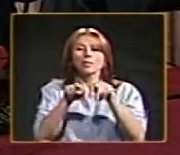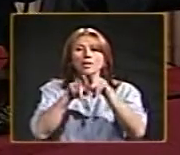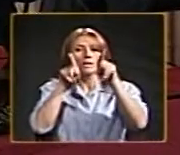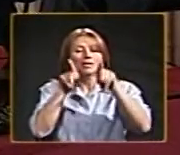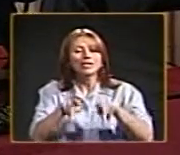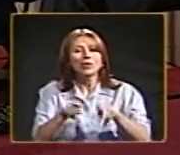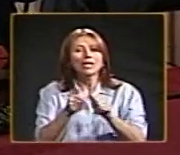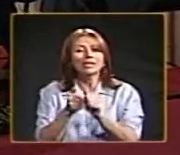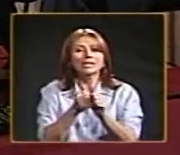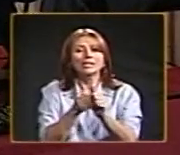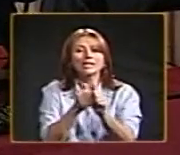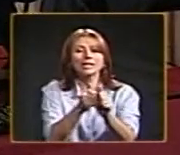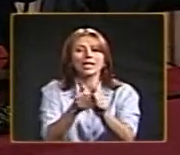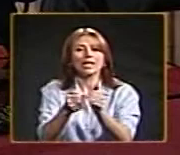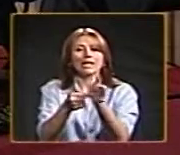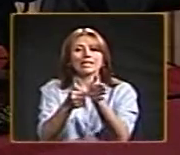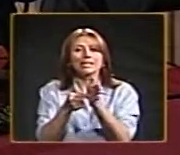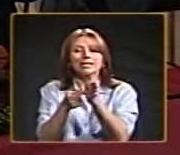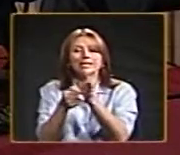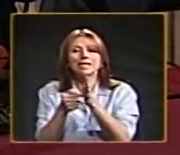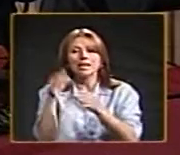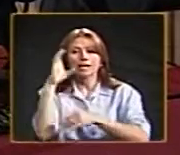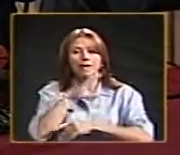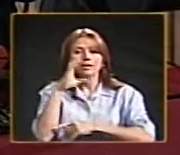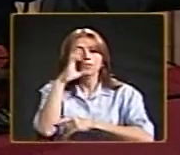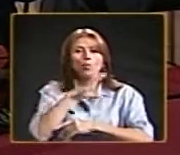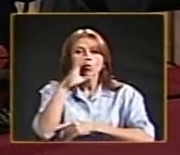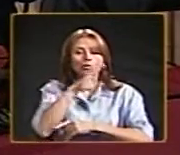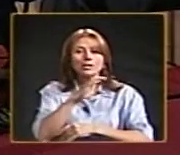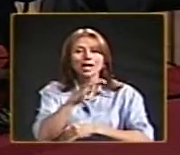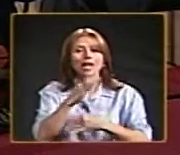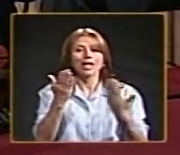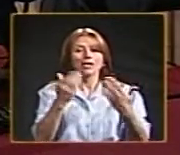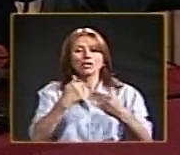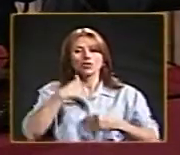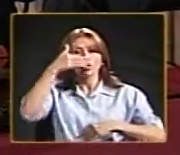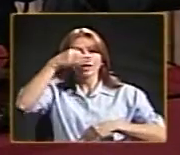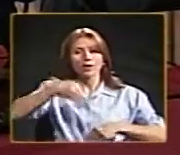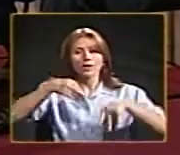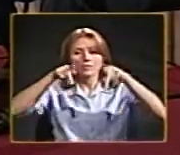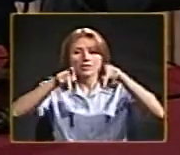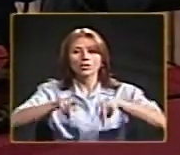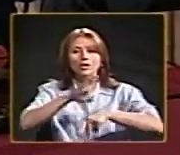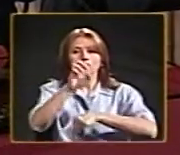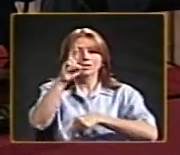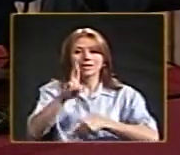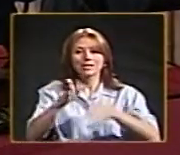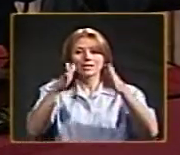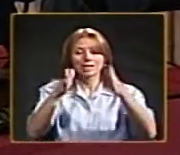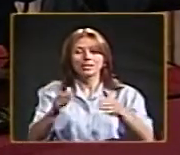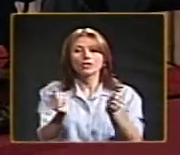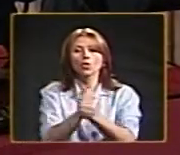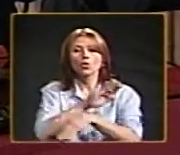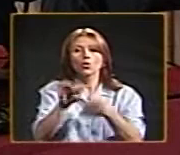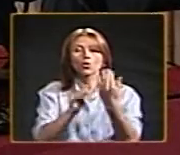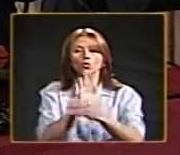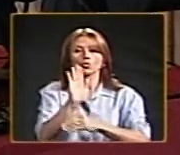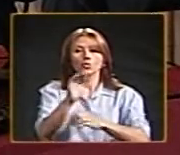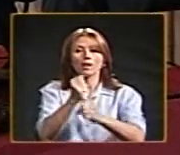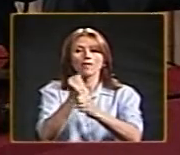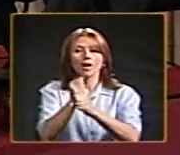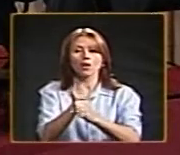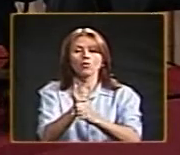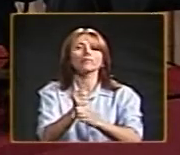exija y de alguna manera busque y esté al día. Y yo creo que el público costarricense, con todo el trabajo que han hecho ustedes con la guitarra, está